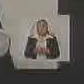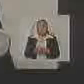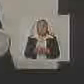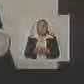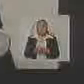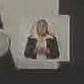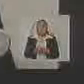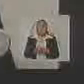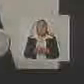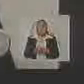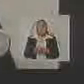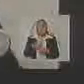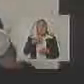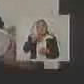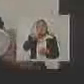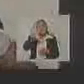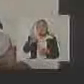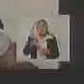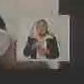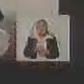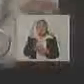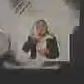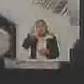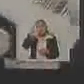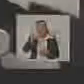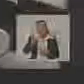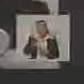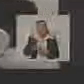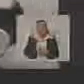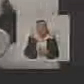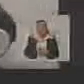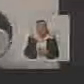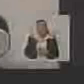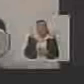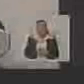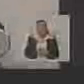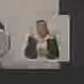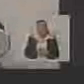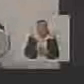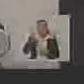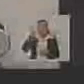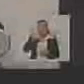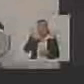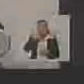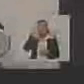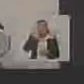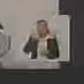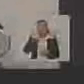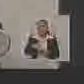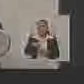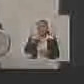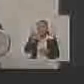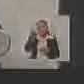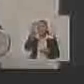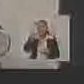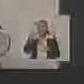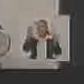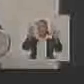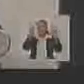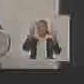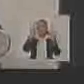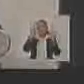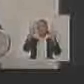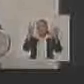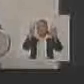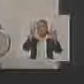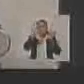primera parte de mi mensaje final para reiterarle a Cristian Forwerich la invitación a debatir, que ponga